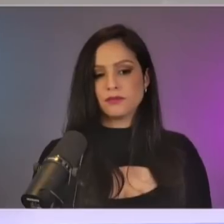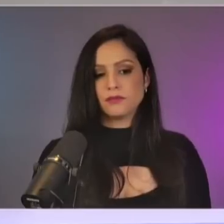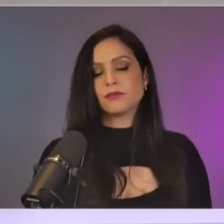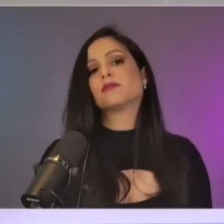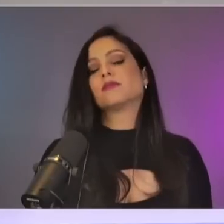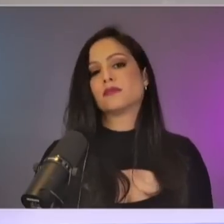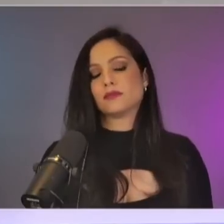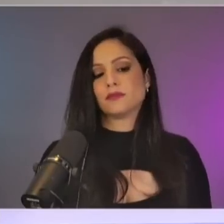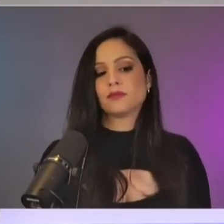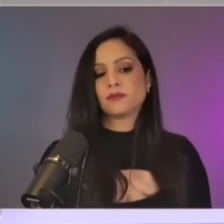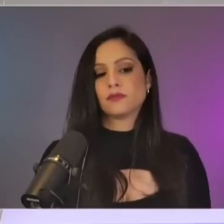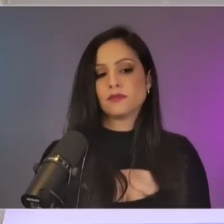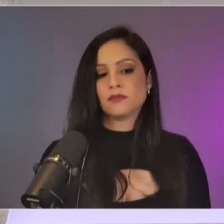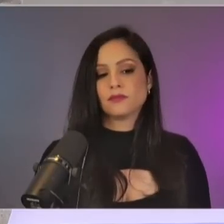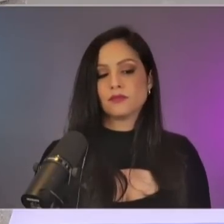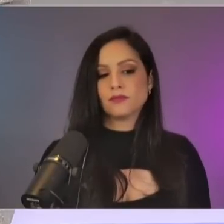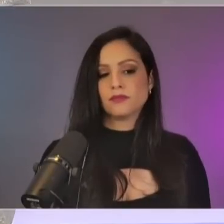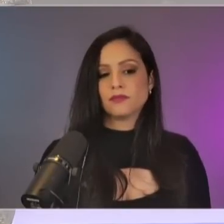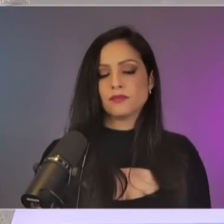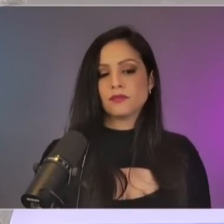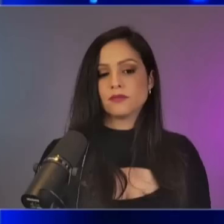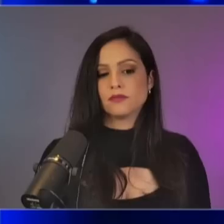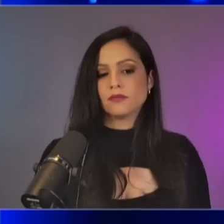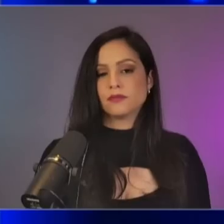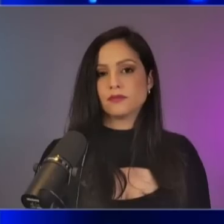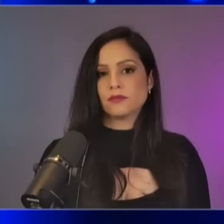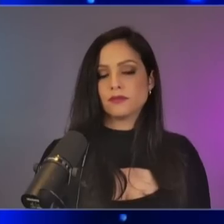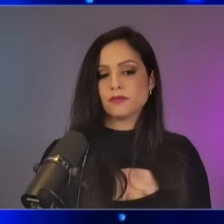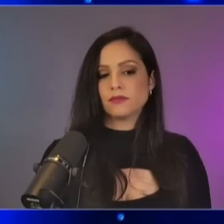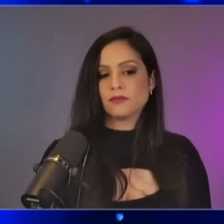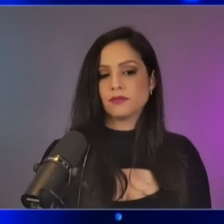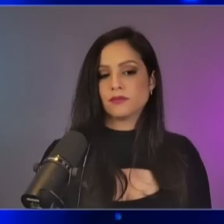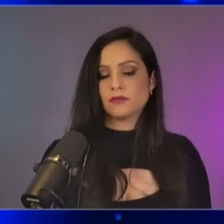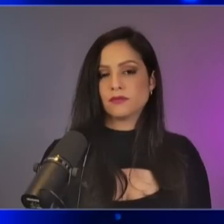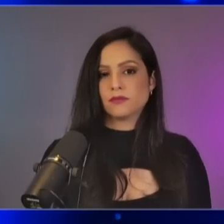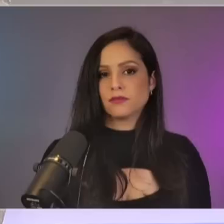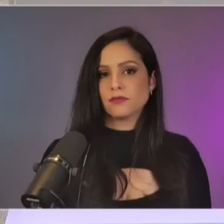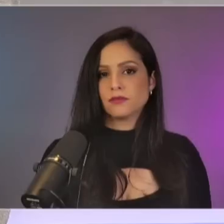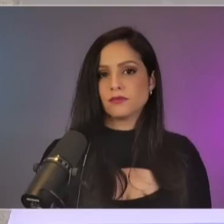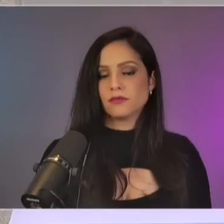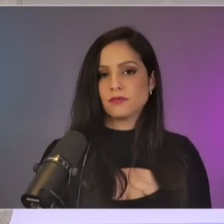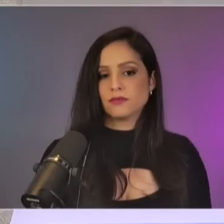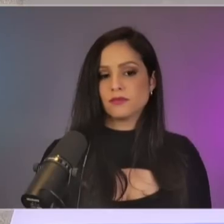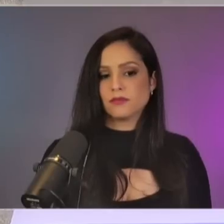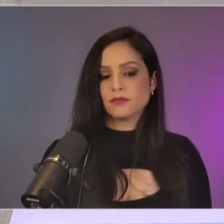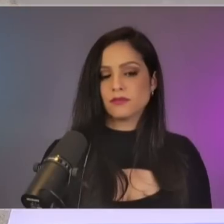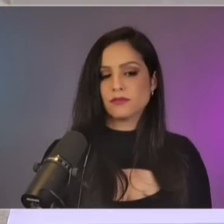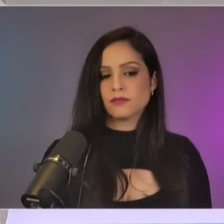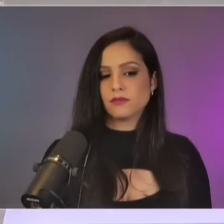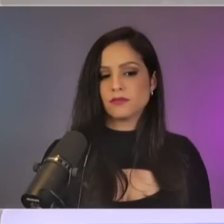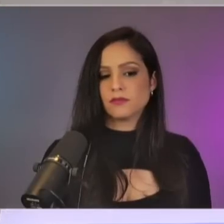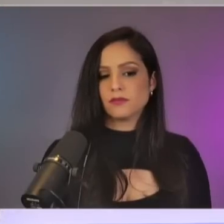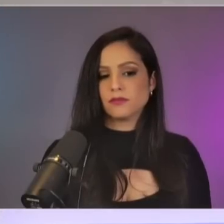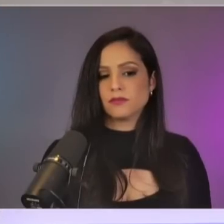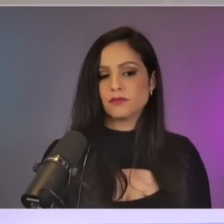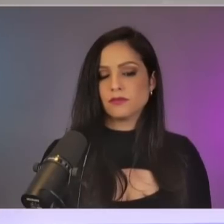invasivos que son votos rellenos porque es una forma de tú captar a los pacientes duro un tiempo y prácticamente casi la mayoría salen